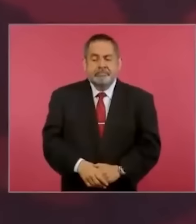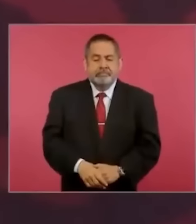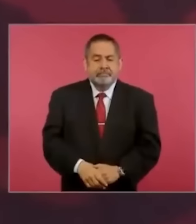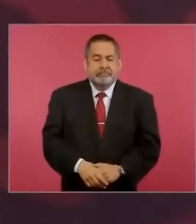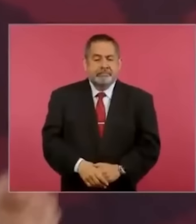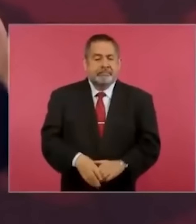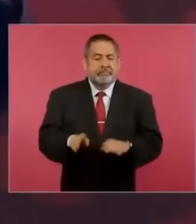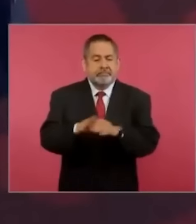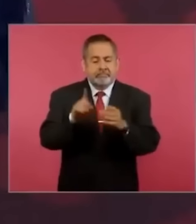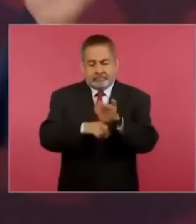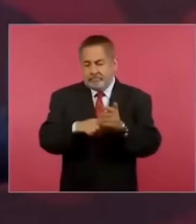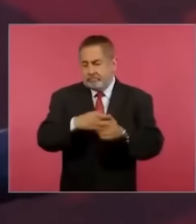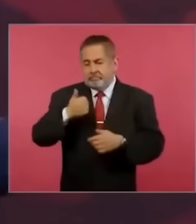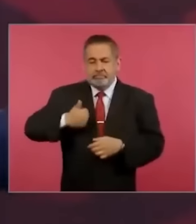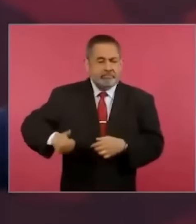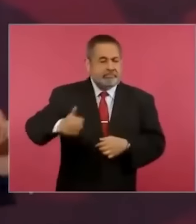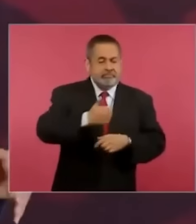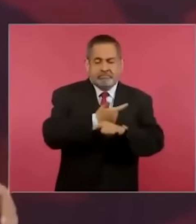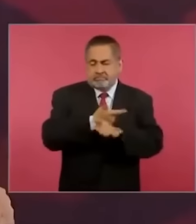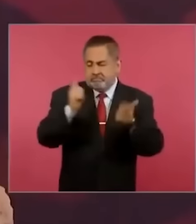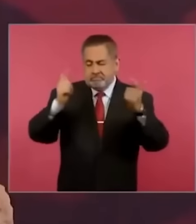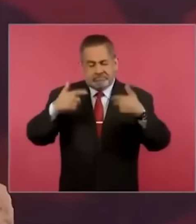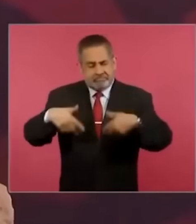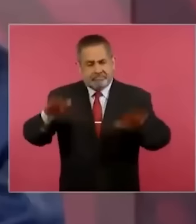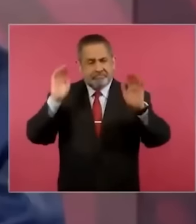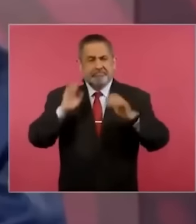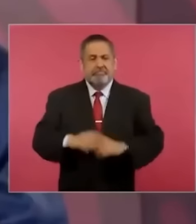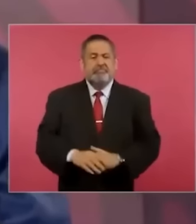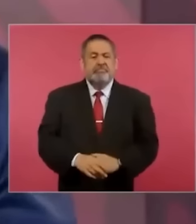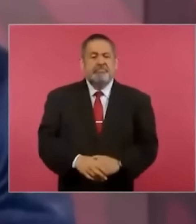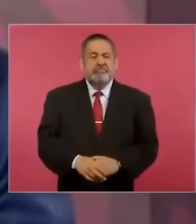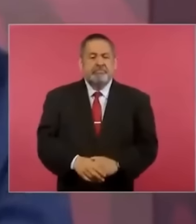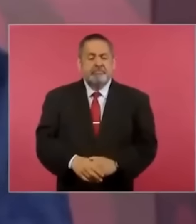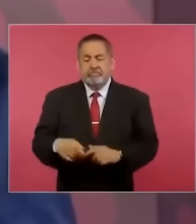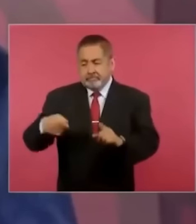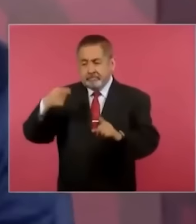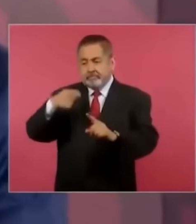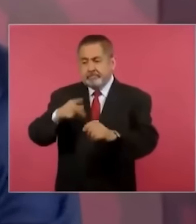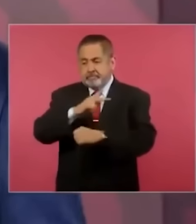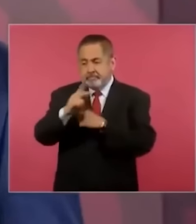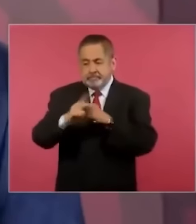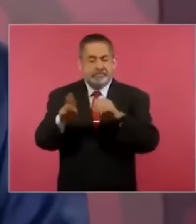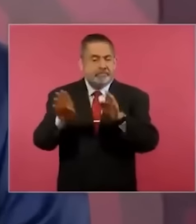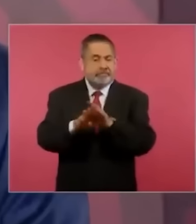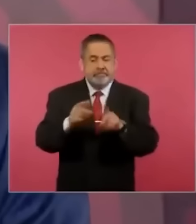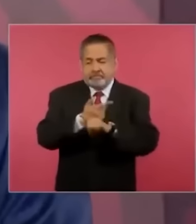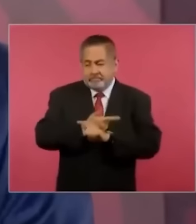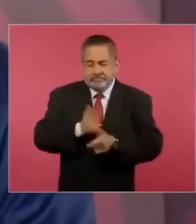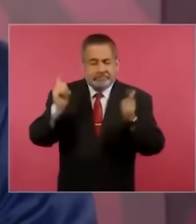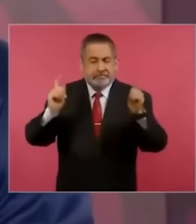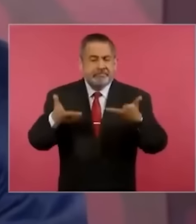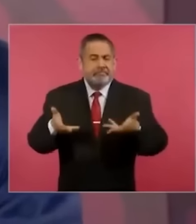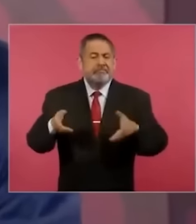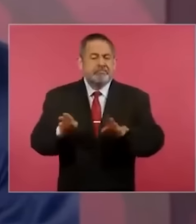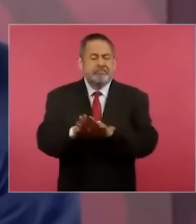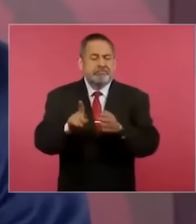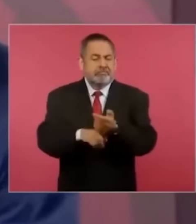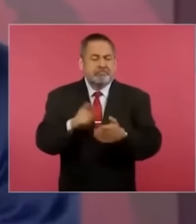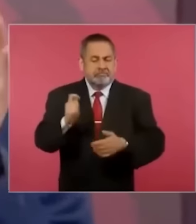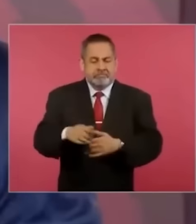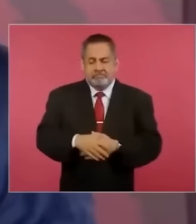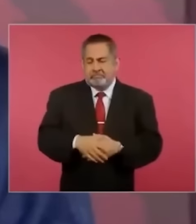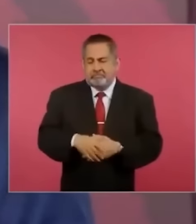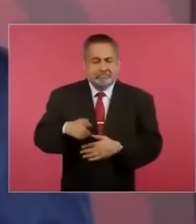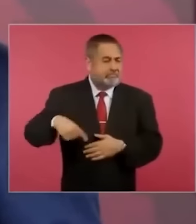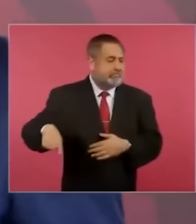Y tiene que ver con la libertad en general. En este país somos libres de